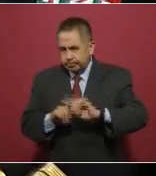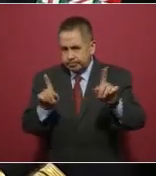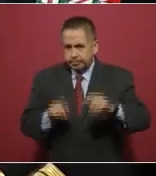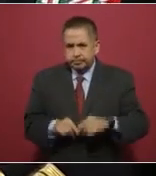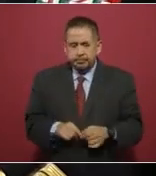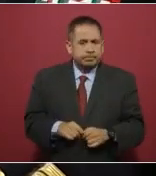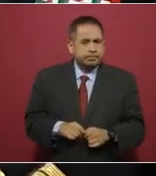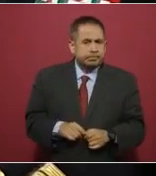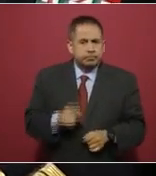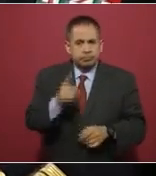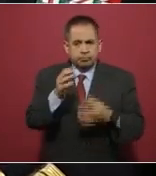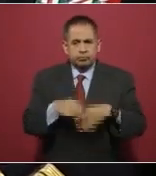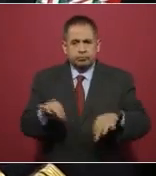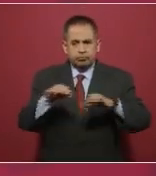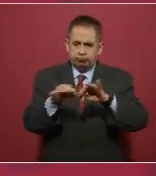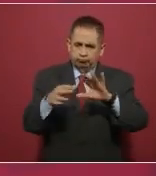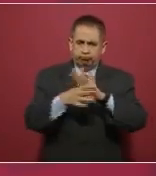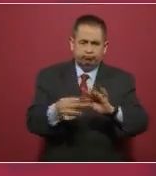importante